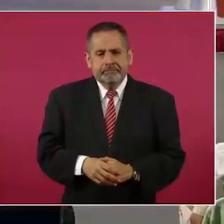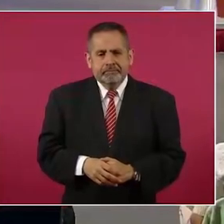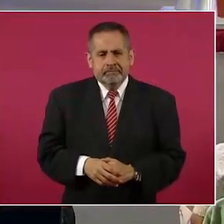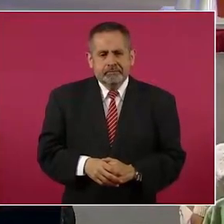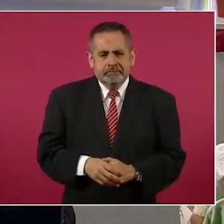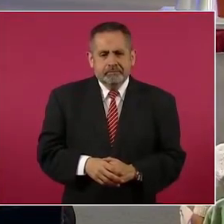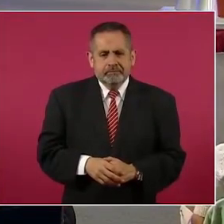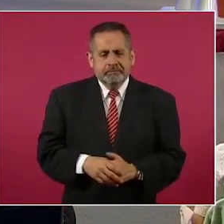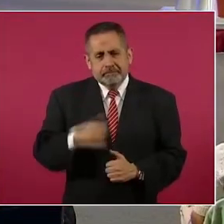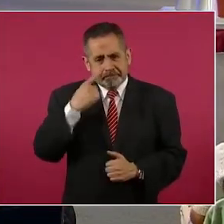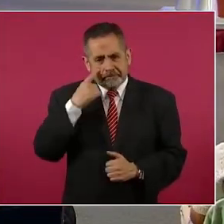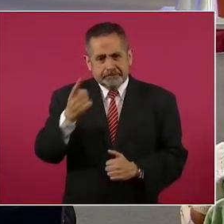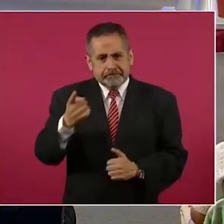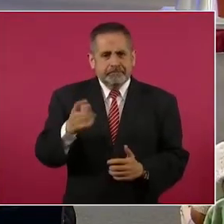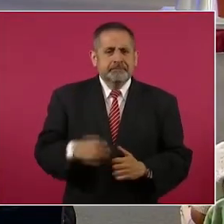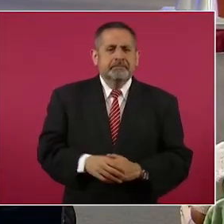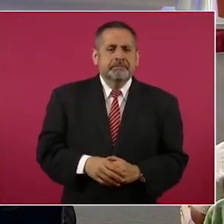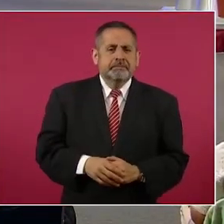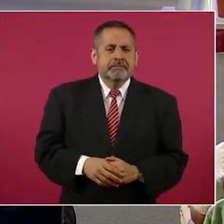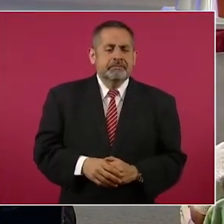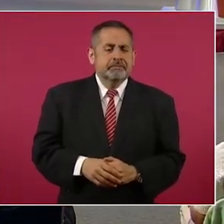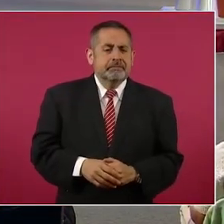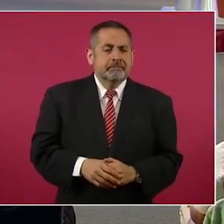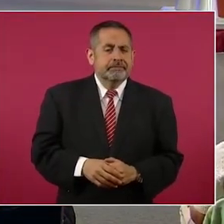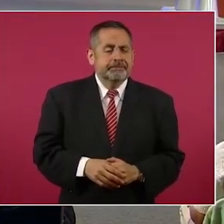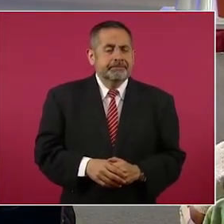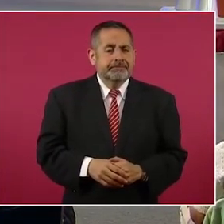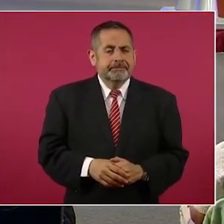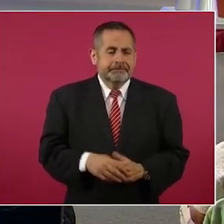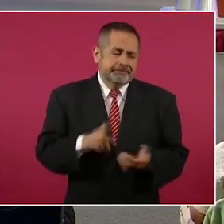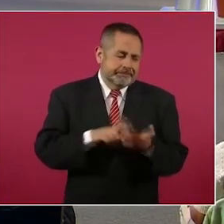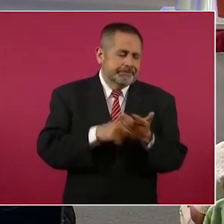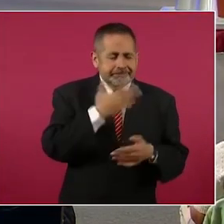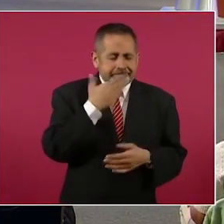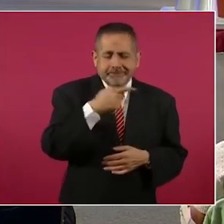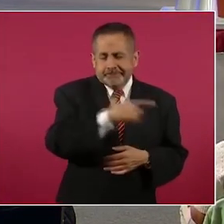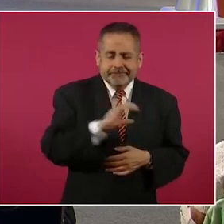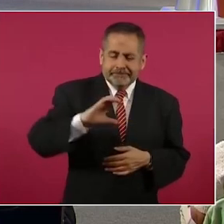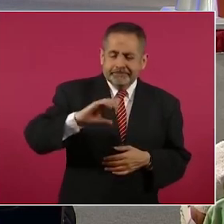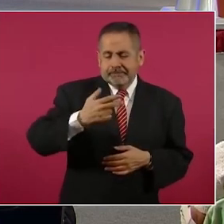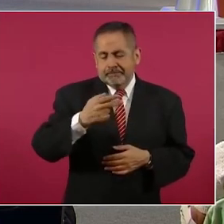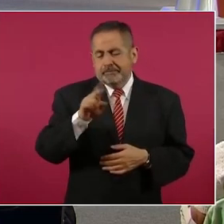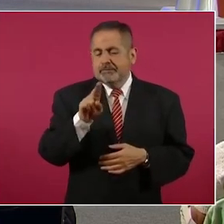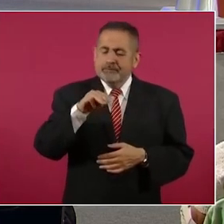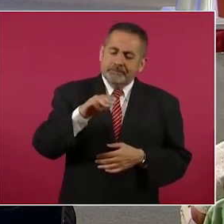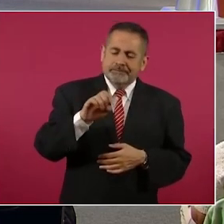pero está bien que Chumel, que es,